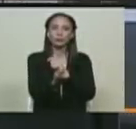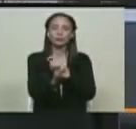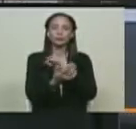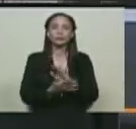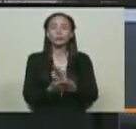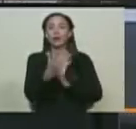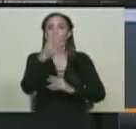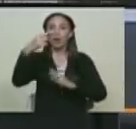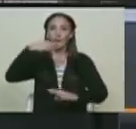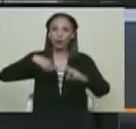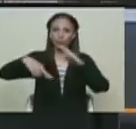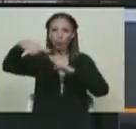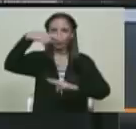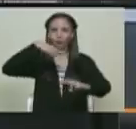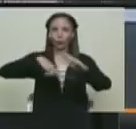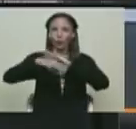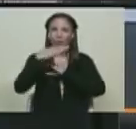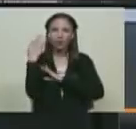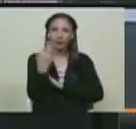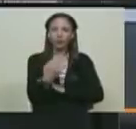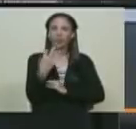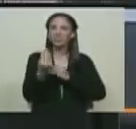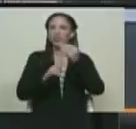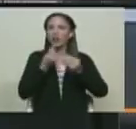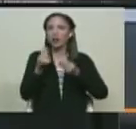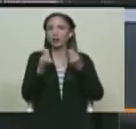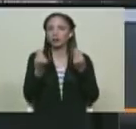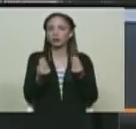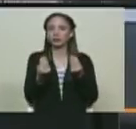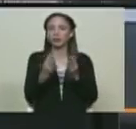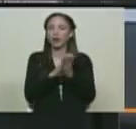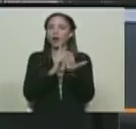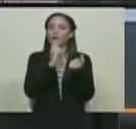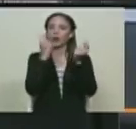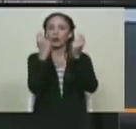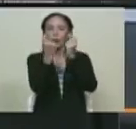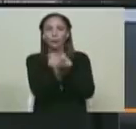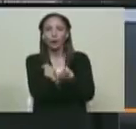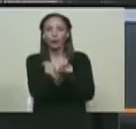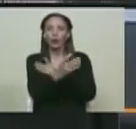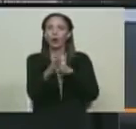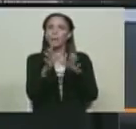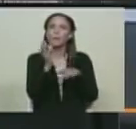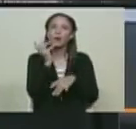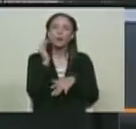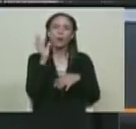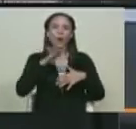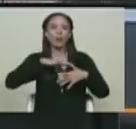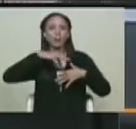Una revolución verdadera va renovando sus fuerzas espirituales,